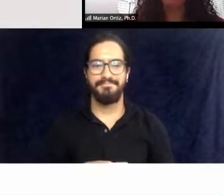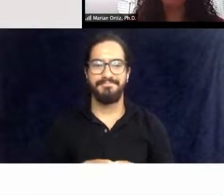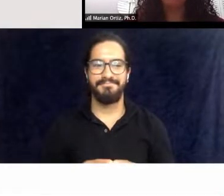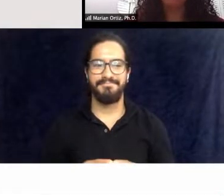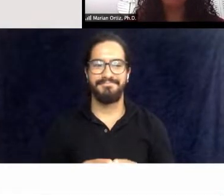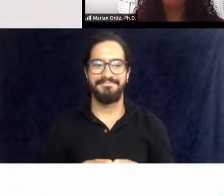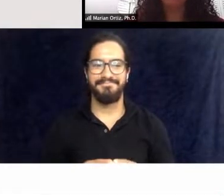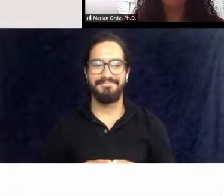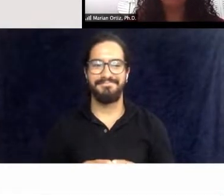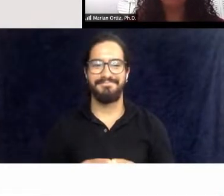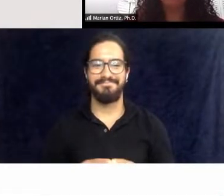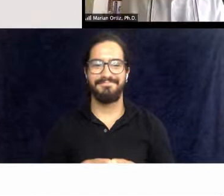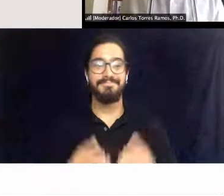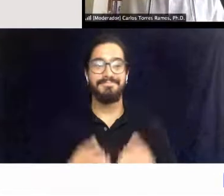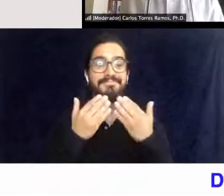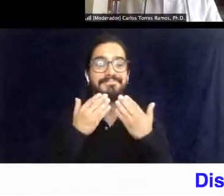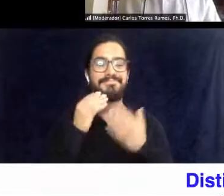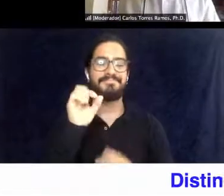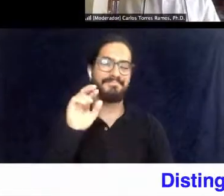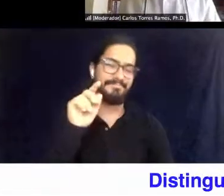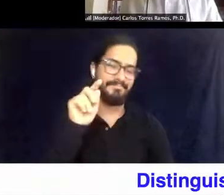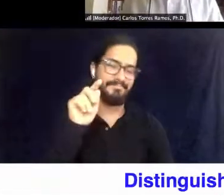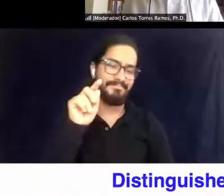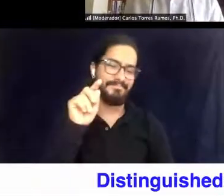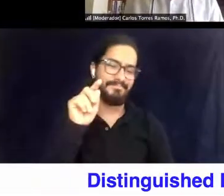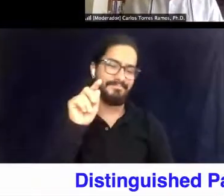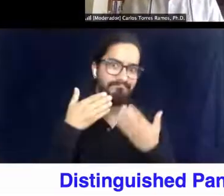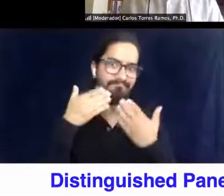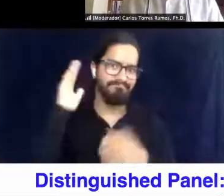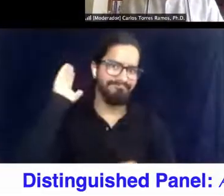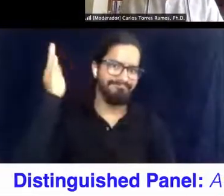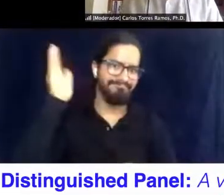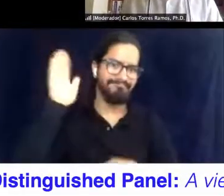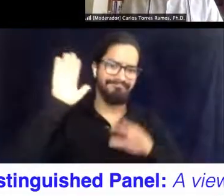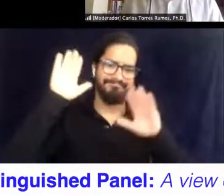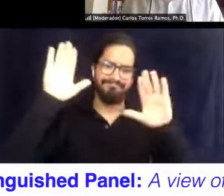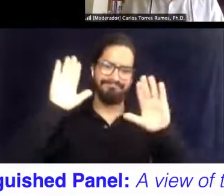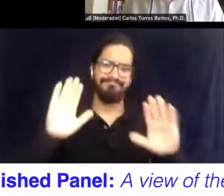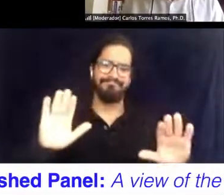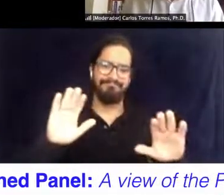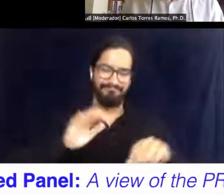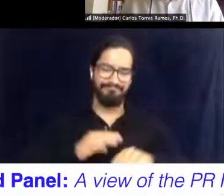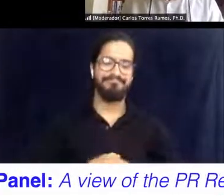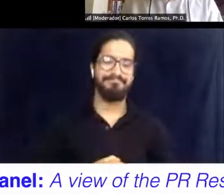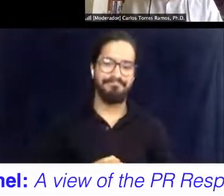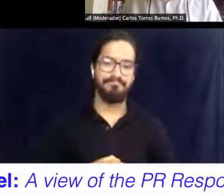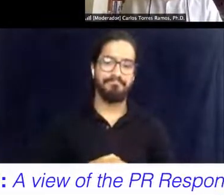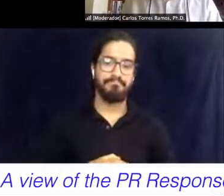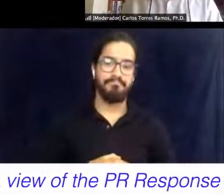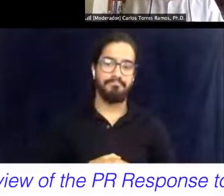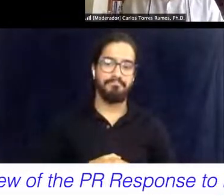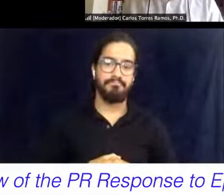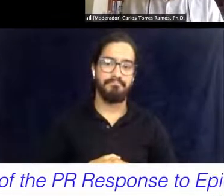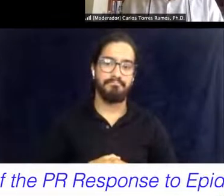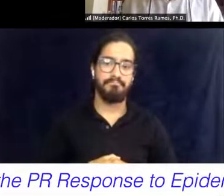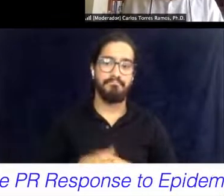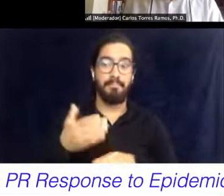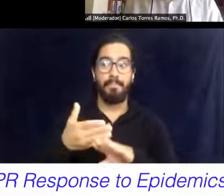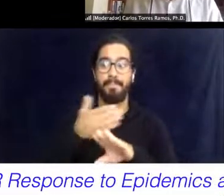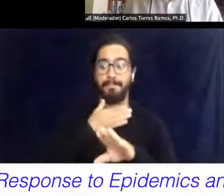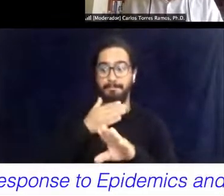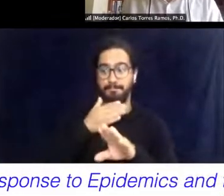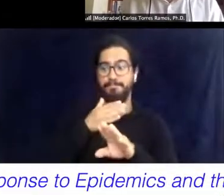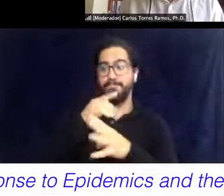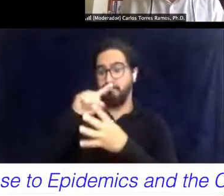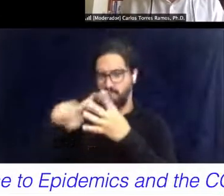Thank you, Dr. Ortiz. Excellent presentation. Before we move to the last presentation of this